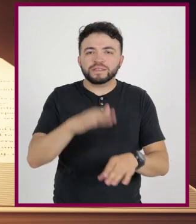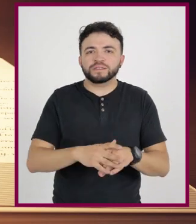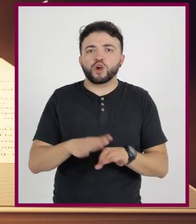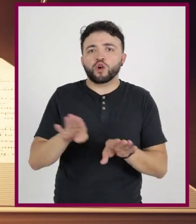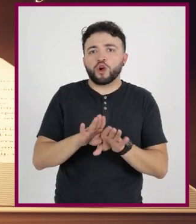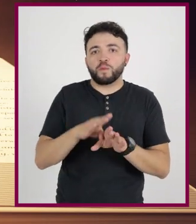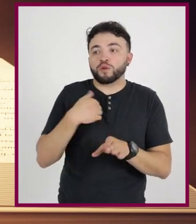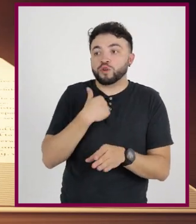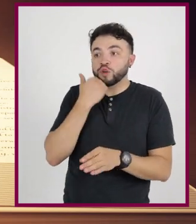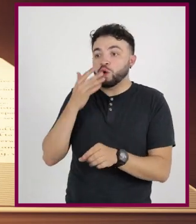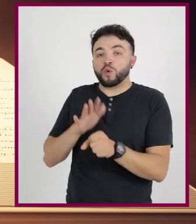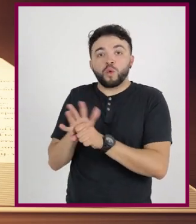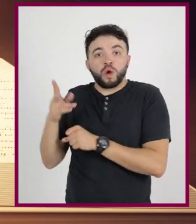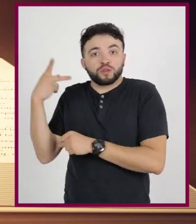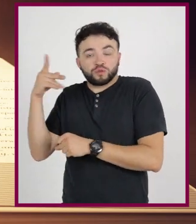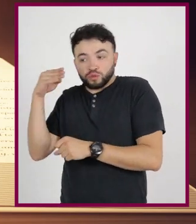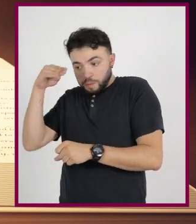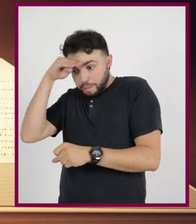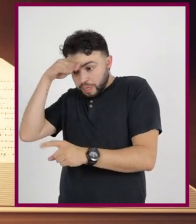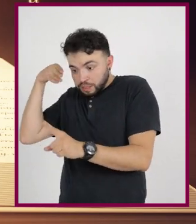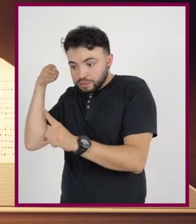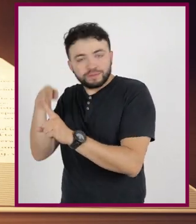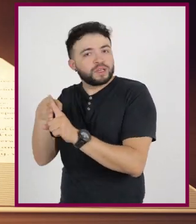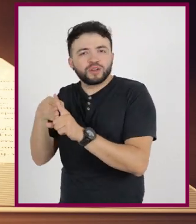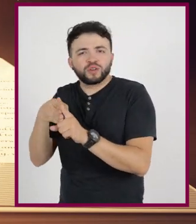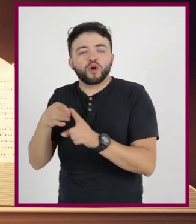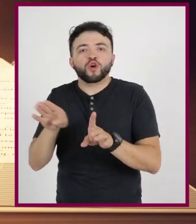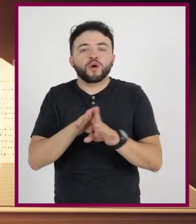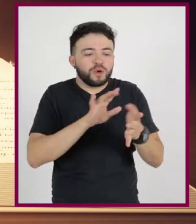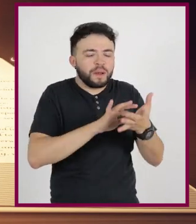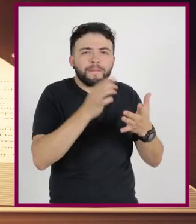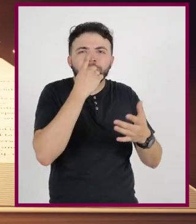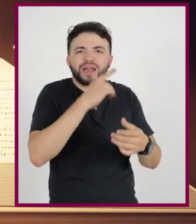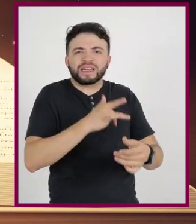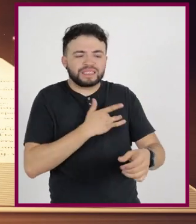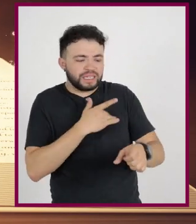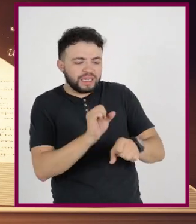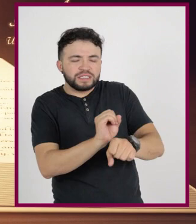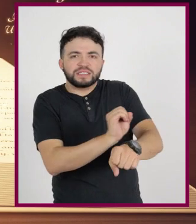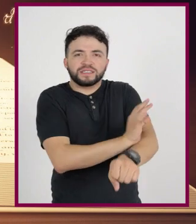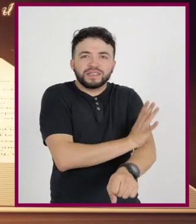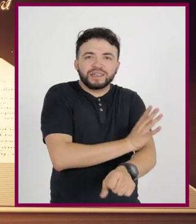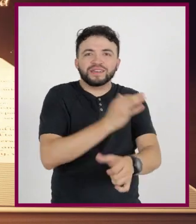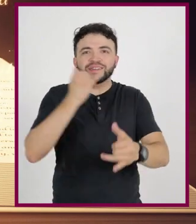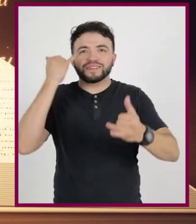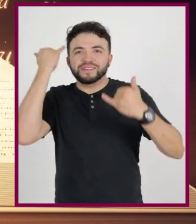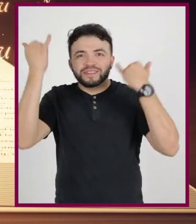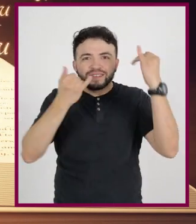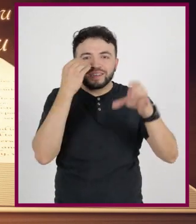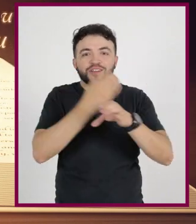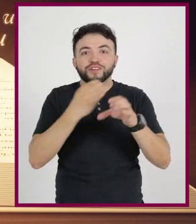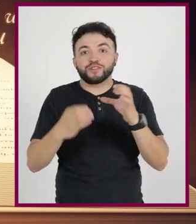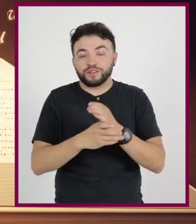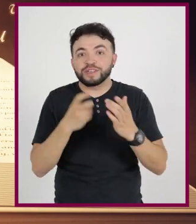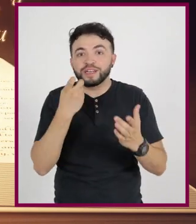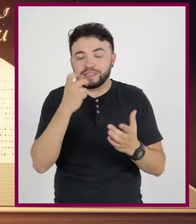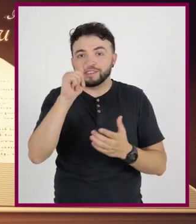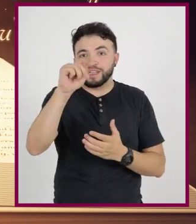expresiones van dirigidas hacia el ámbito afectivo e imaginativo, de modo que invitan a